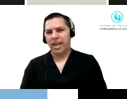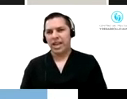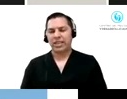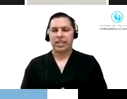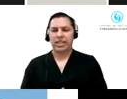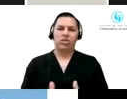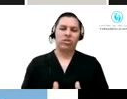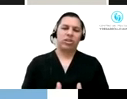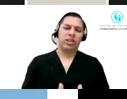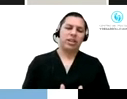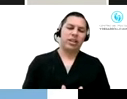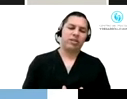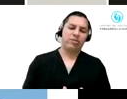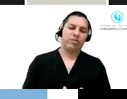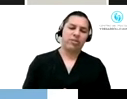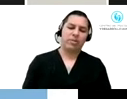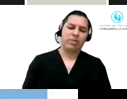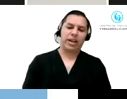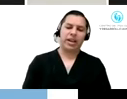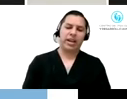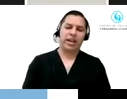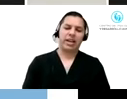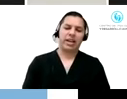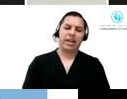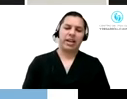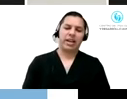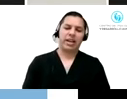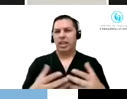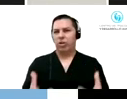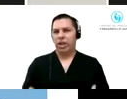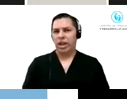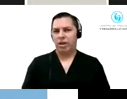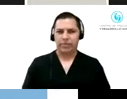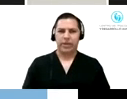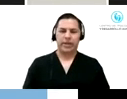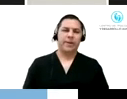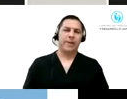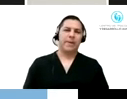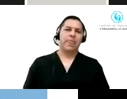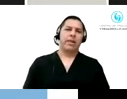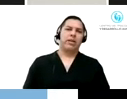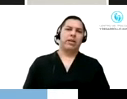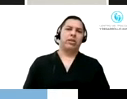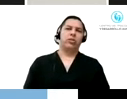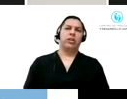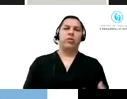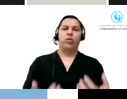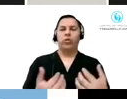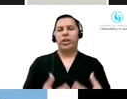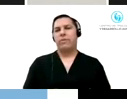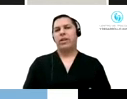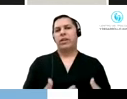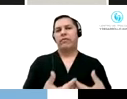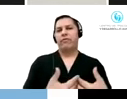mujer trans y los dos tienen una pareja desde esta lógica mujer, ¿verdad?